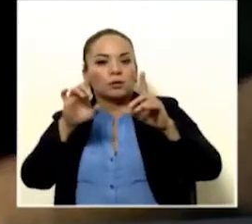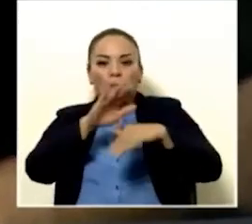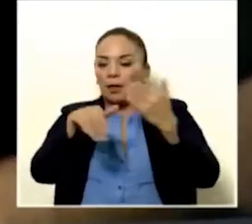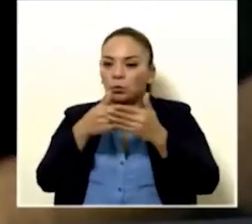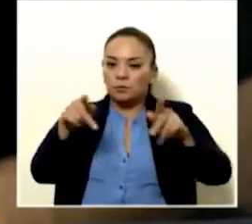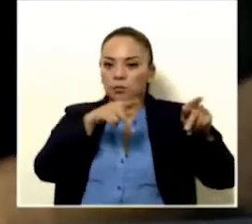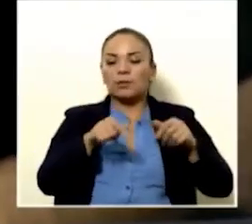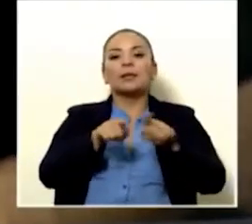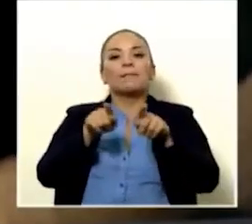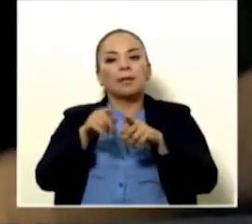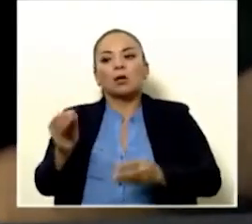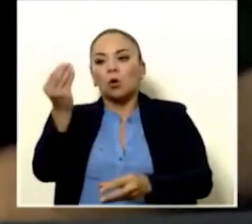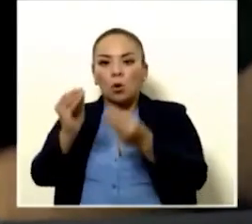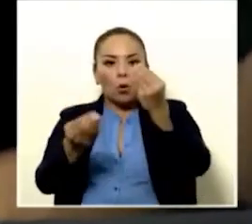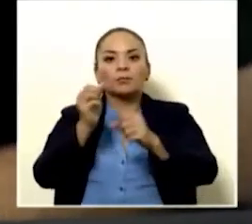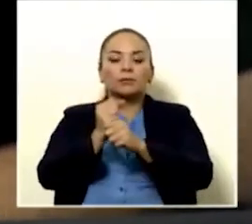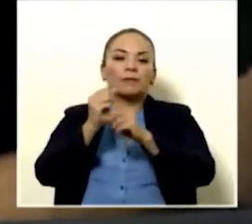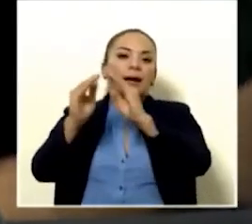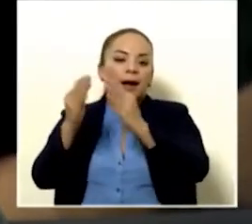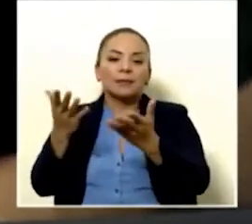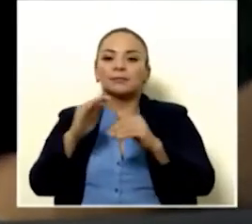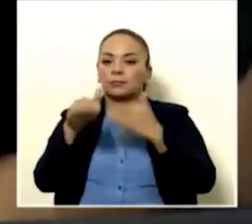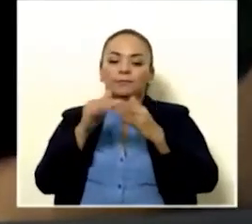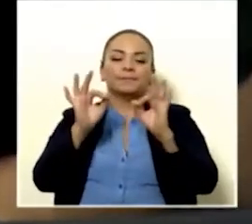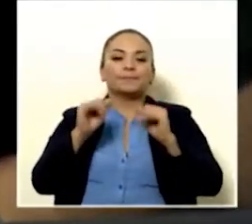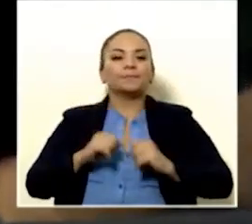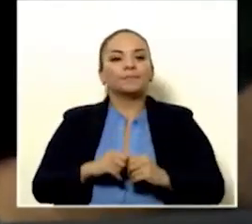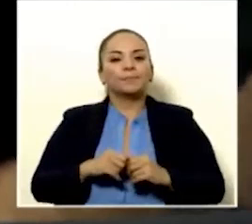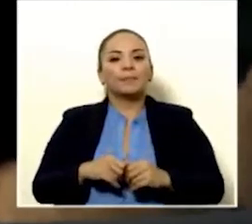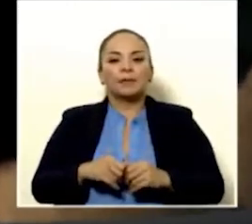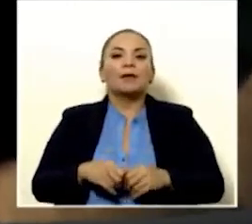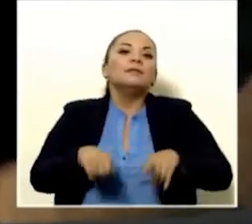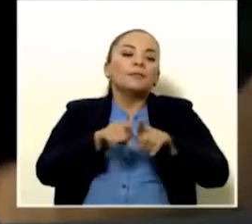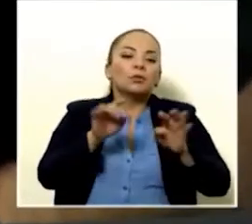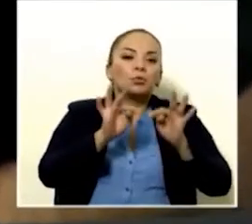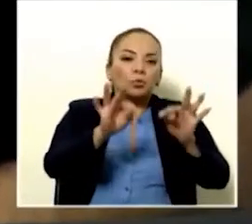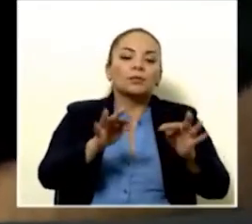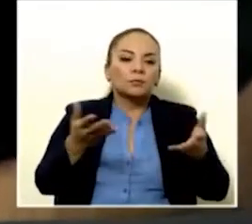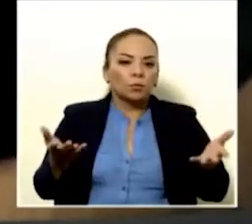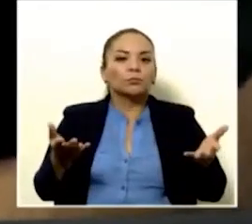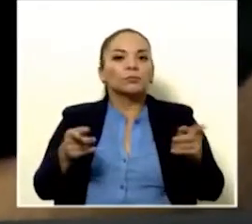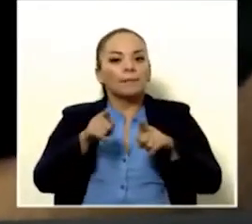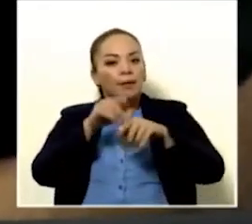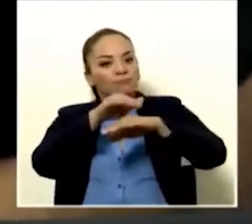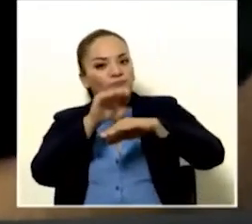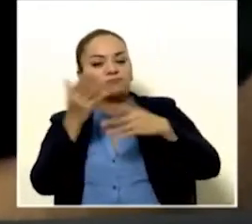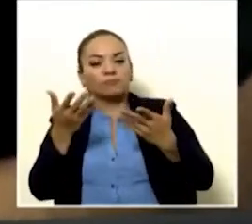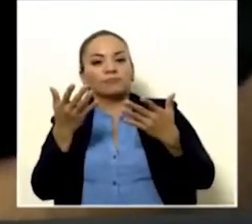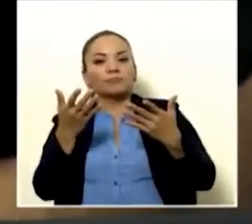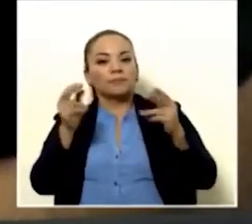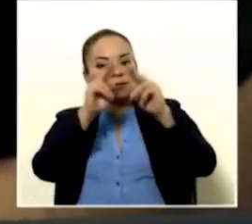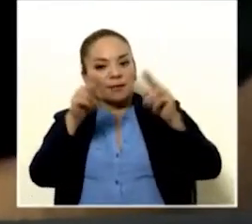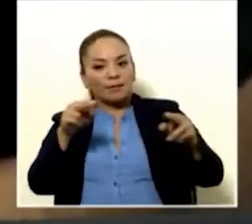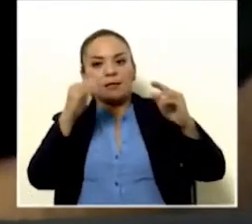puedan prosperar, que los jóvenes puedan trabajar desde la casa, por ejemplo, donde el turismo sea también atraído con Internet de